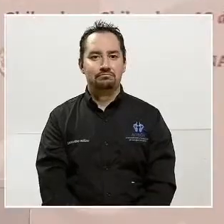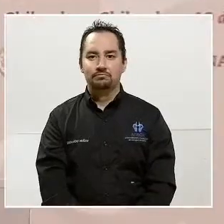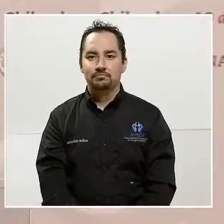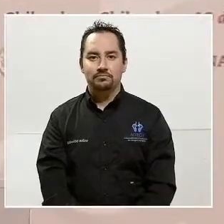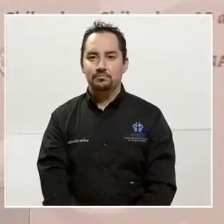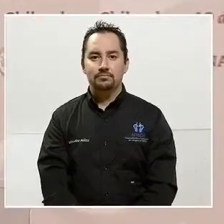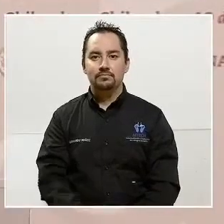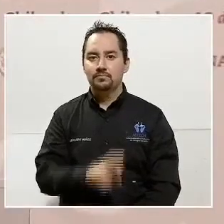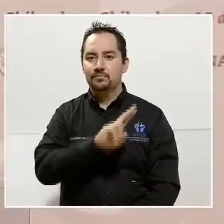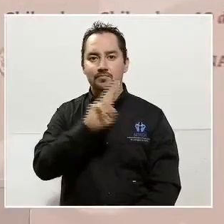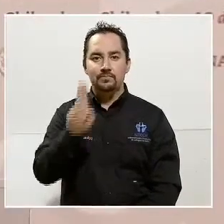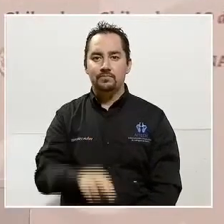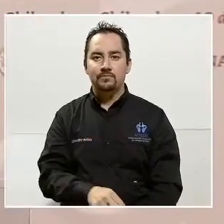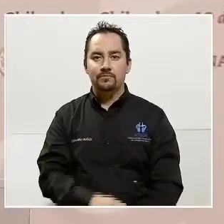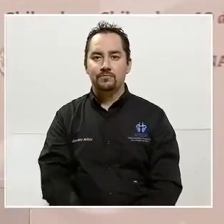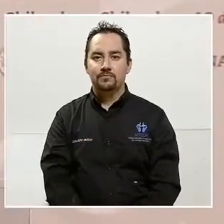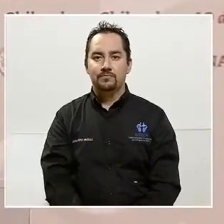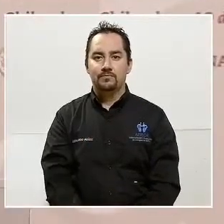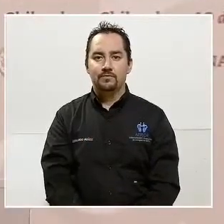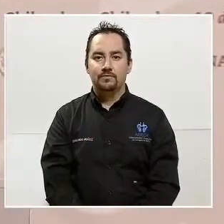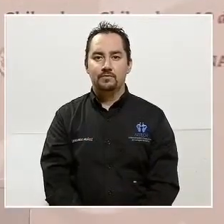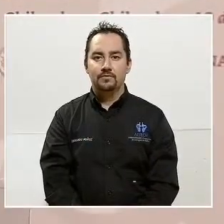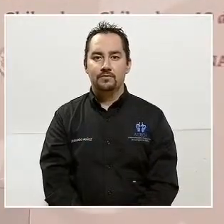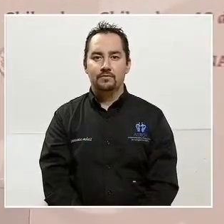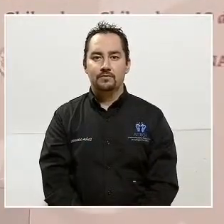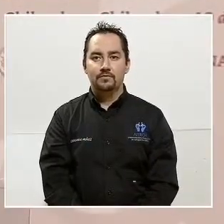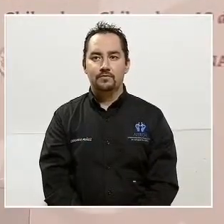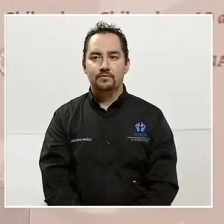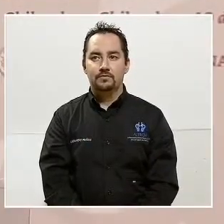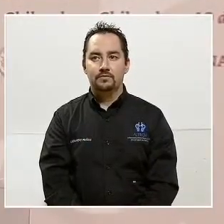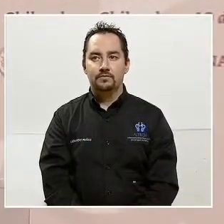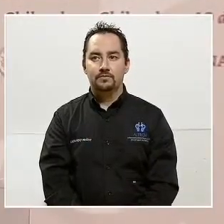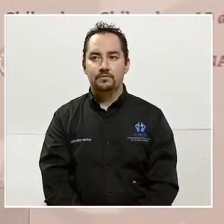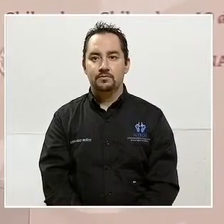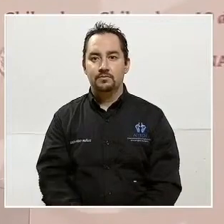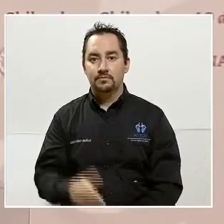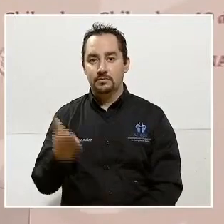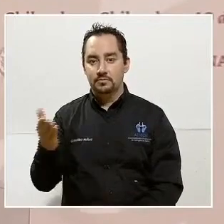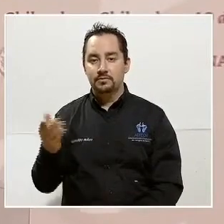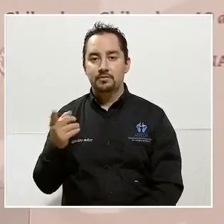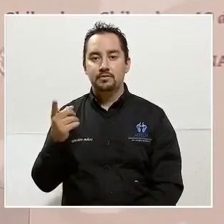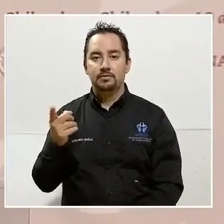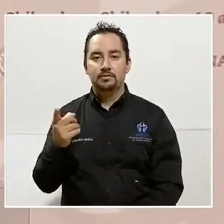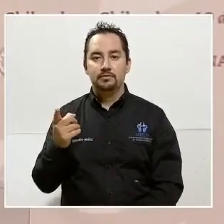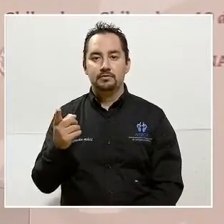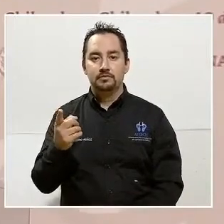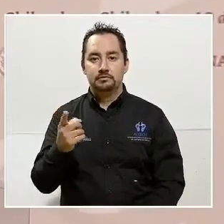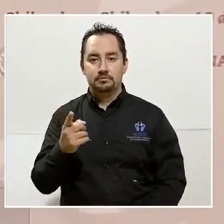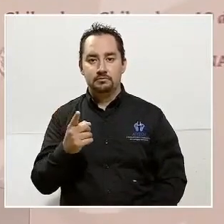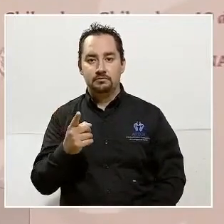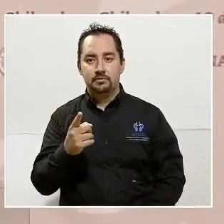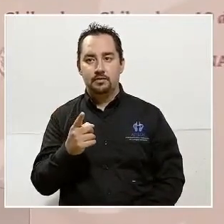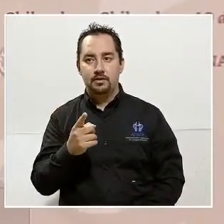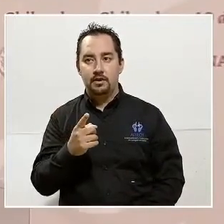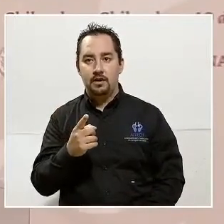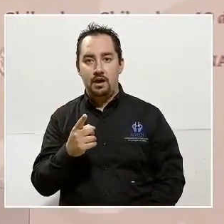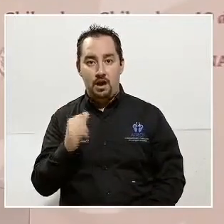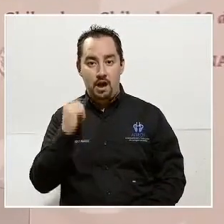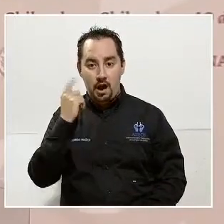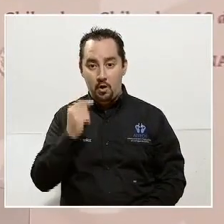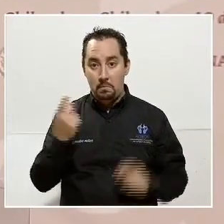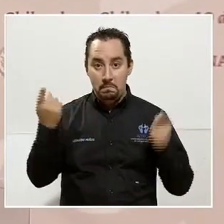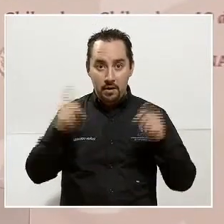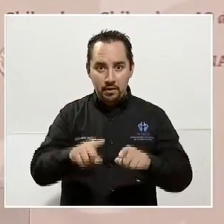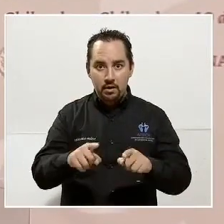Nunca el comandante de las Fuerzas Armadas va a ordenar que se reprima